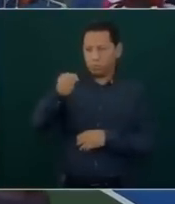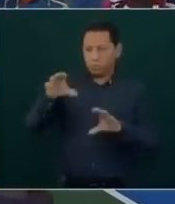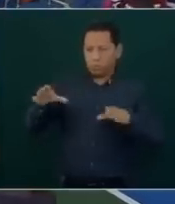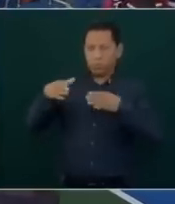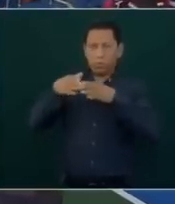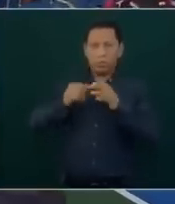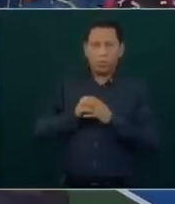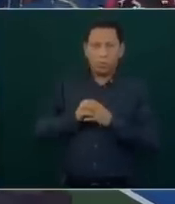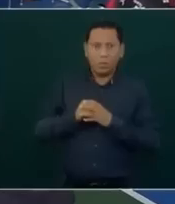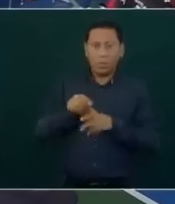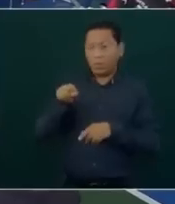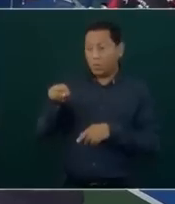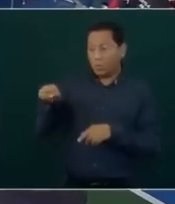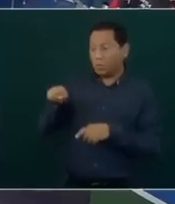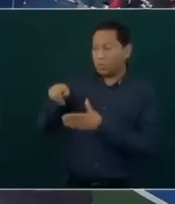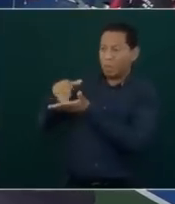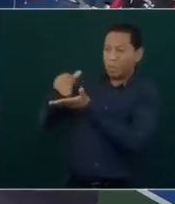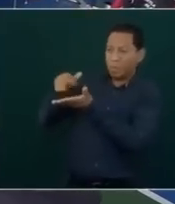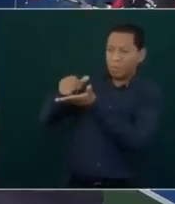despidiendo a los que estaban,